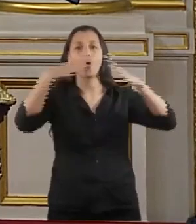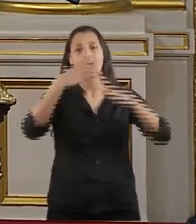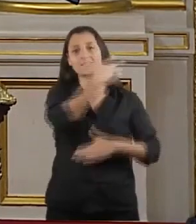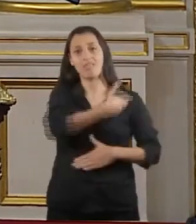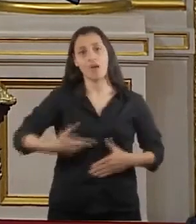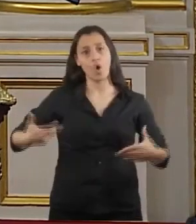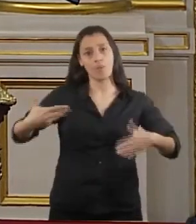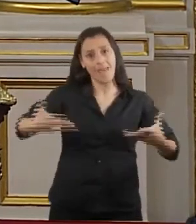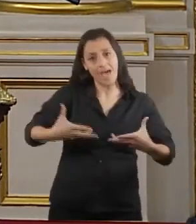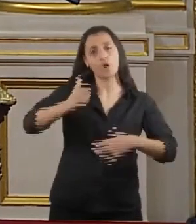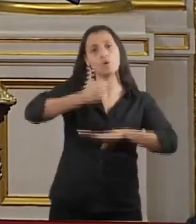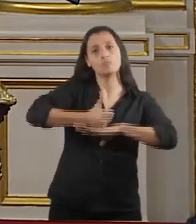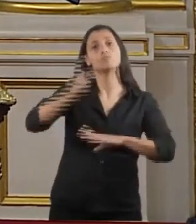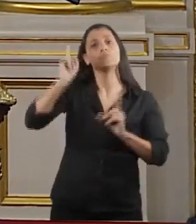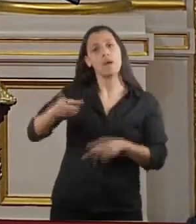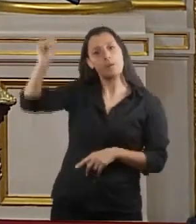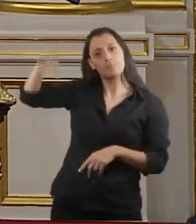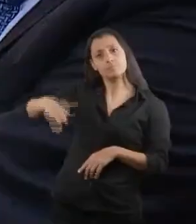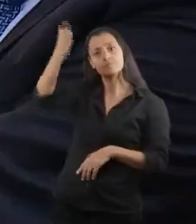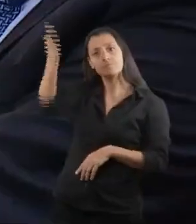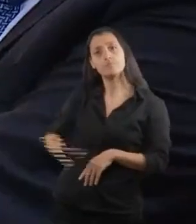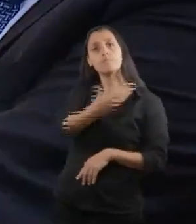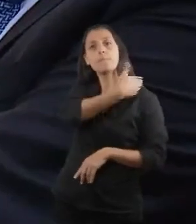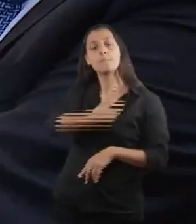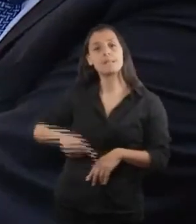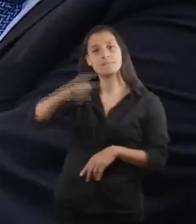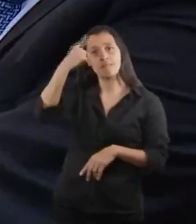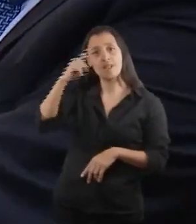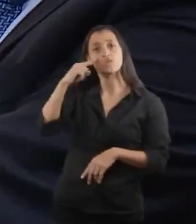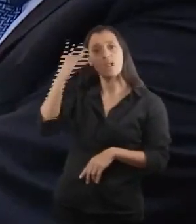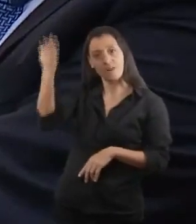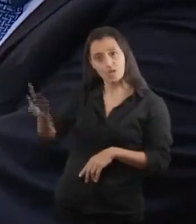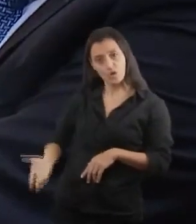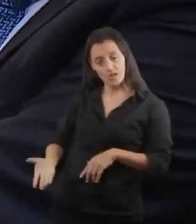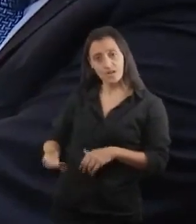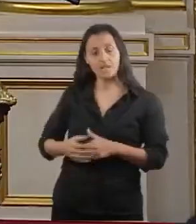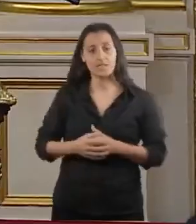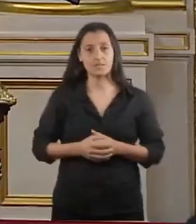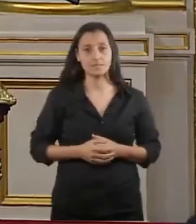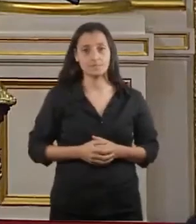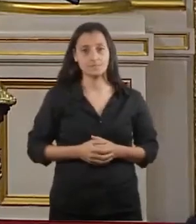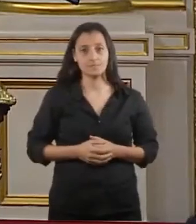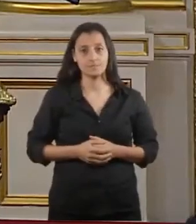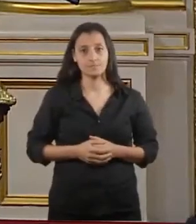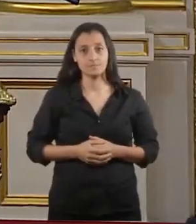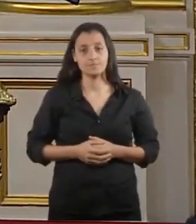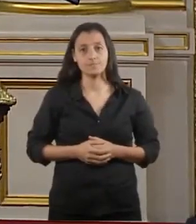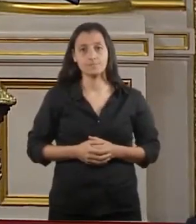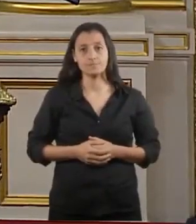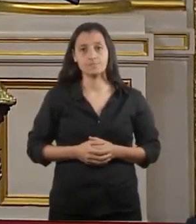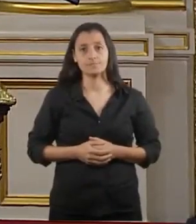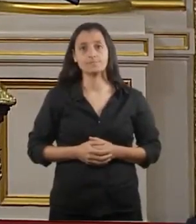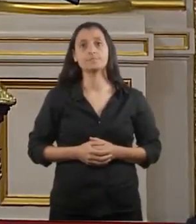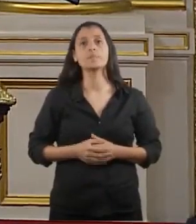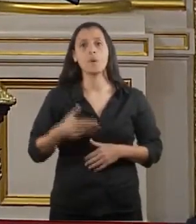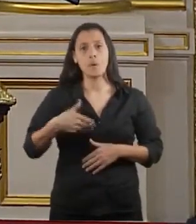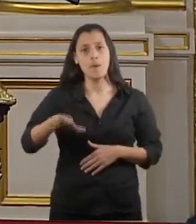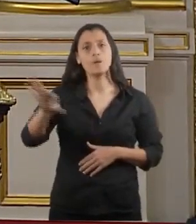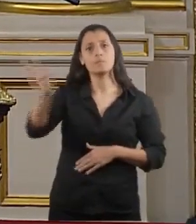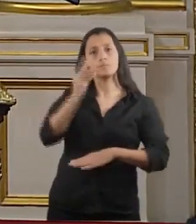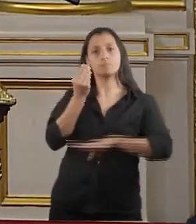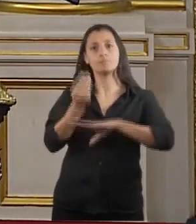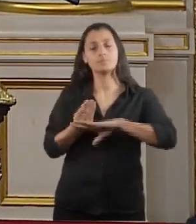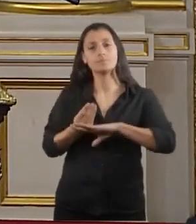de gobierno donde se encuentra presente el señor presidente de la nación doctor Alberto Ángel Fernández y se presenta la